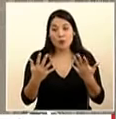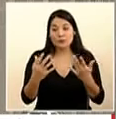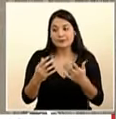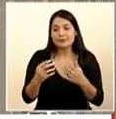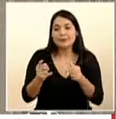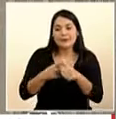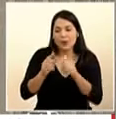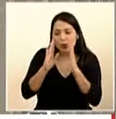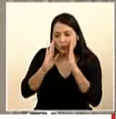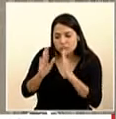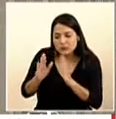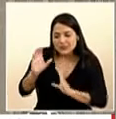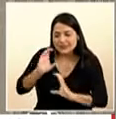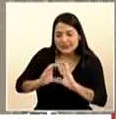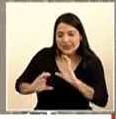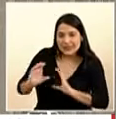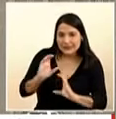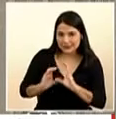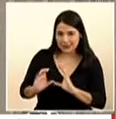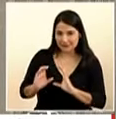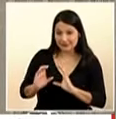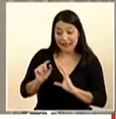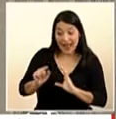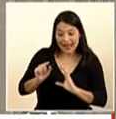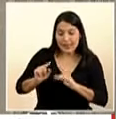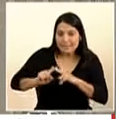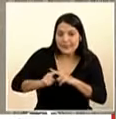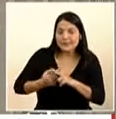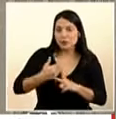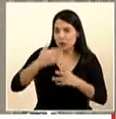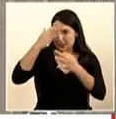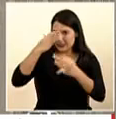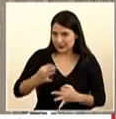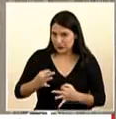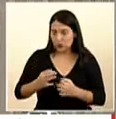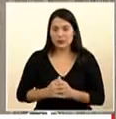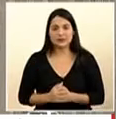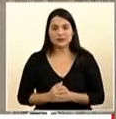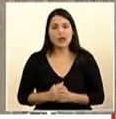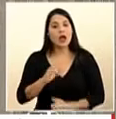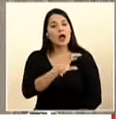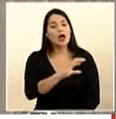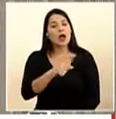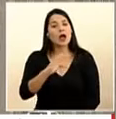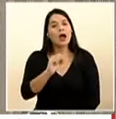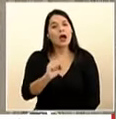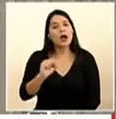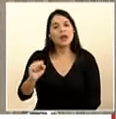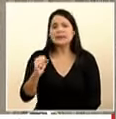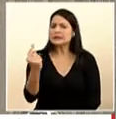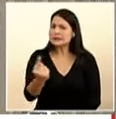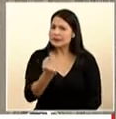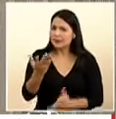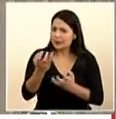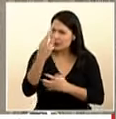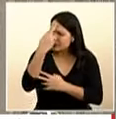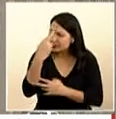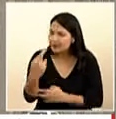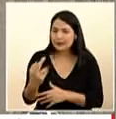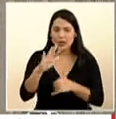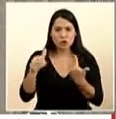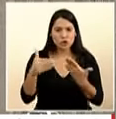decisiones en todo momento la caja busca seguir los lineamientos que fija el ministerio de salud